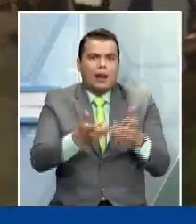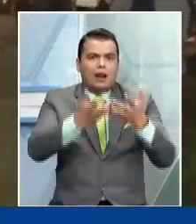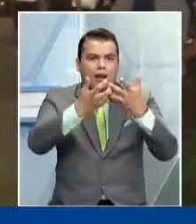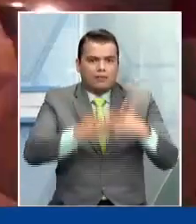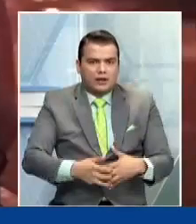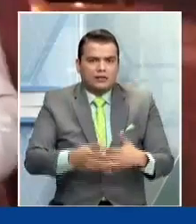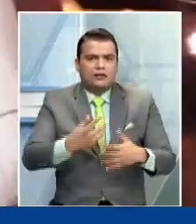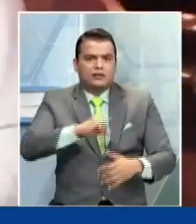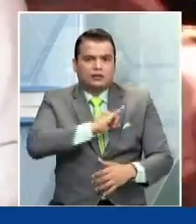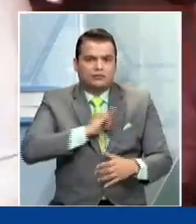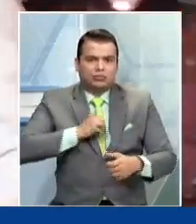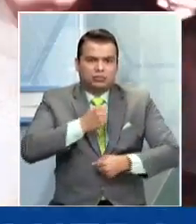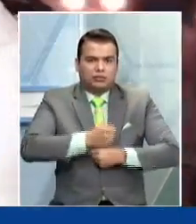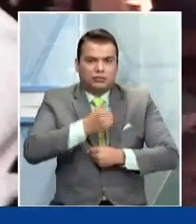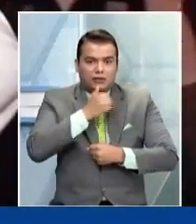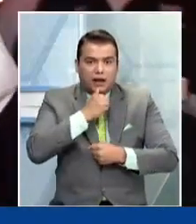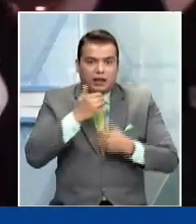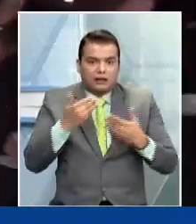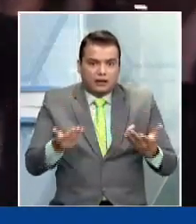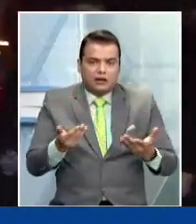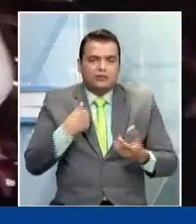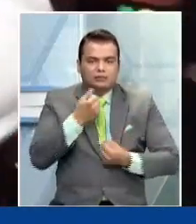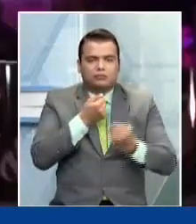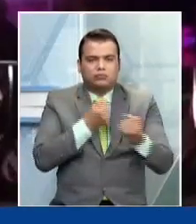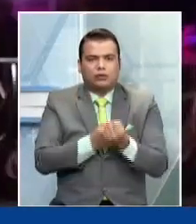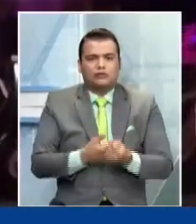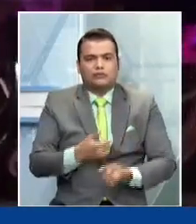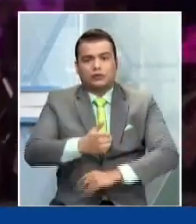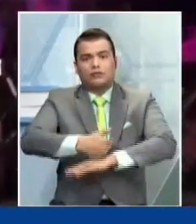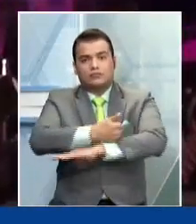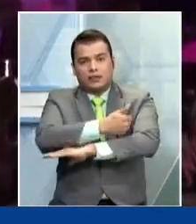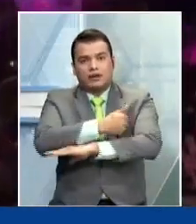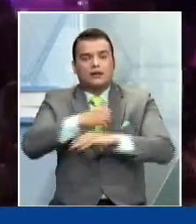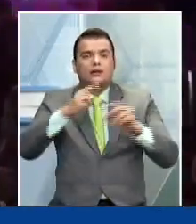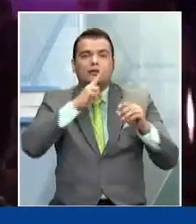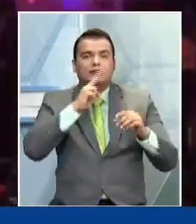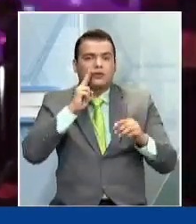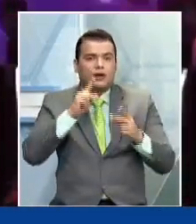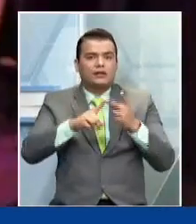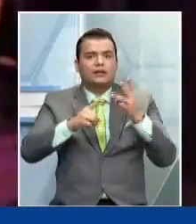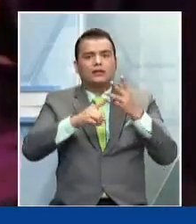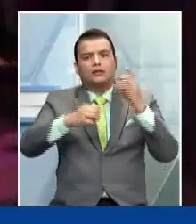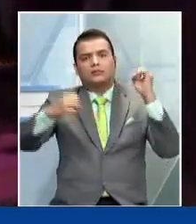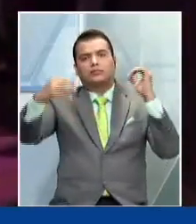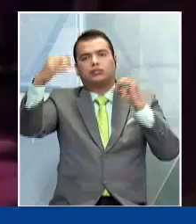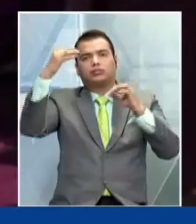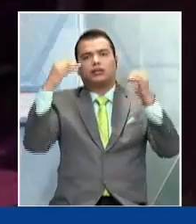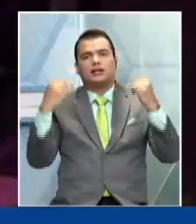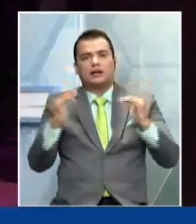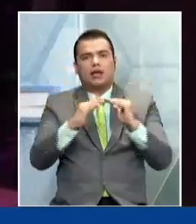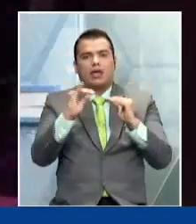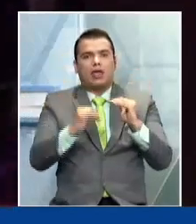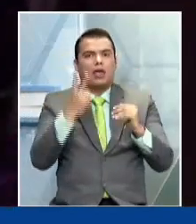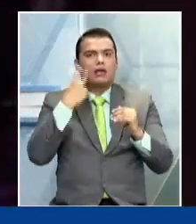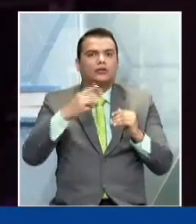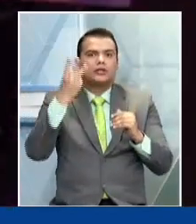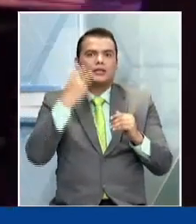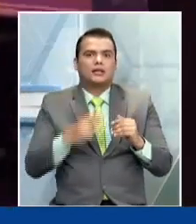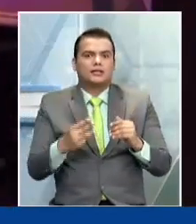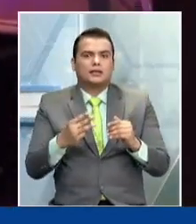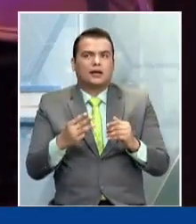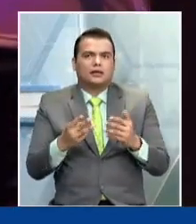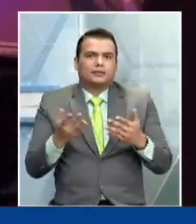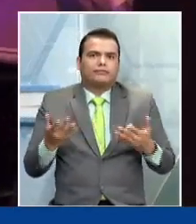trabajando estos dos días. Y es que sectores como el de bares, discotecas y restaurantes se han visto afectados por los toques de queda extendidos que se han decretado durante los últimos tres fines de